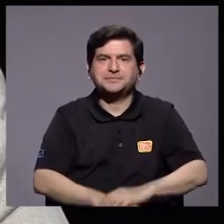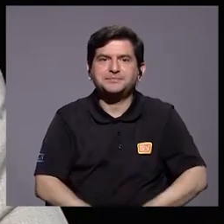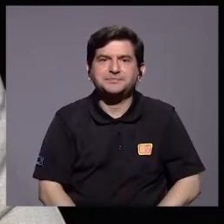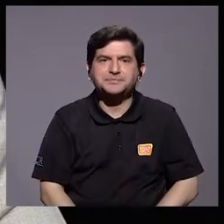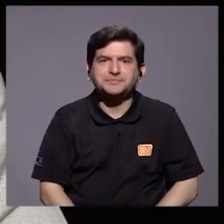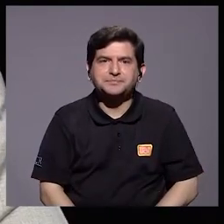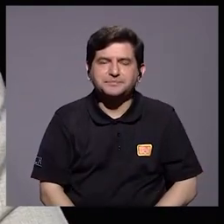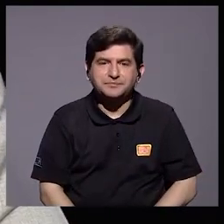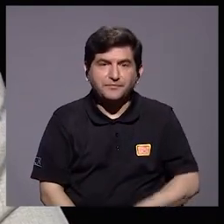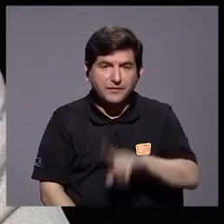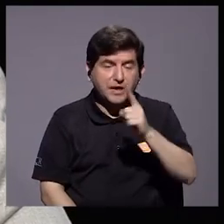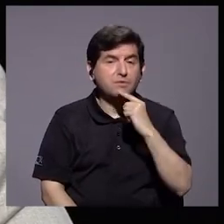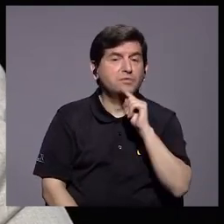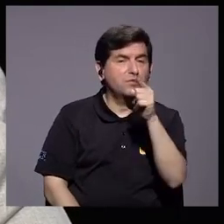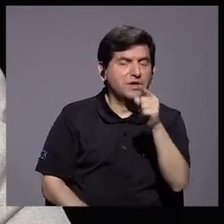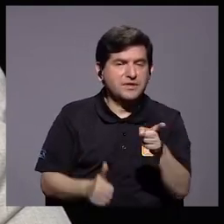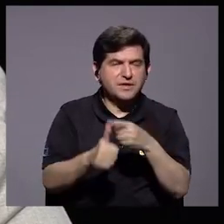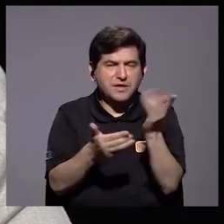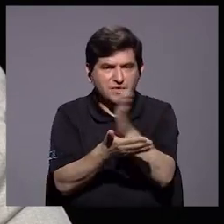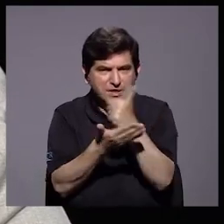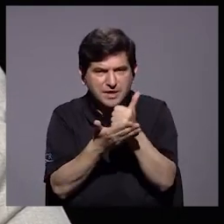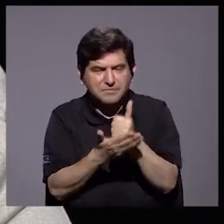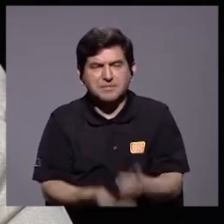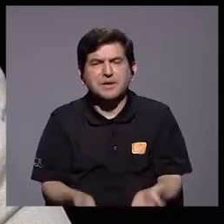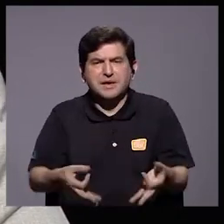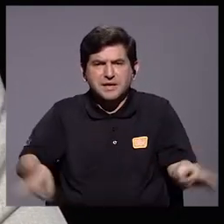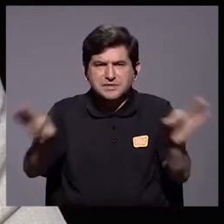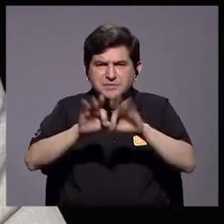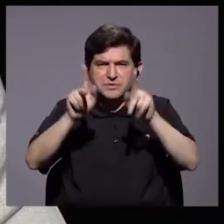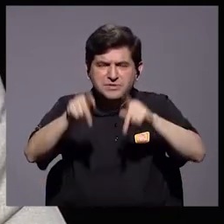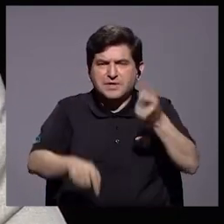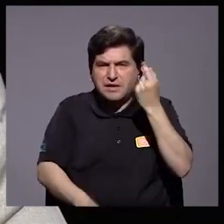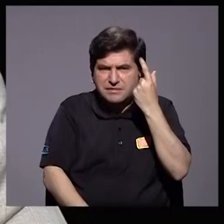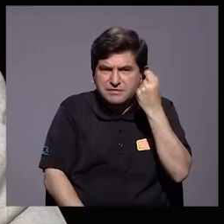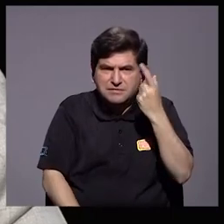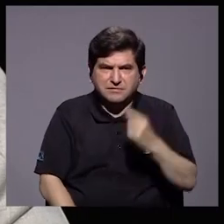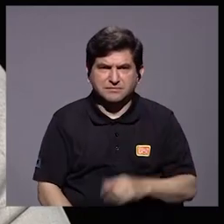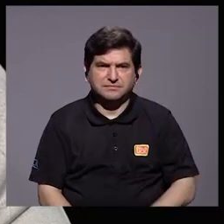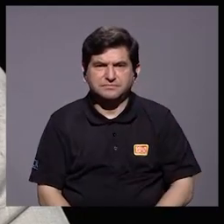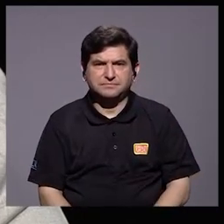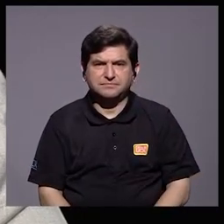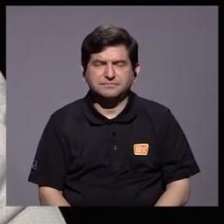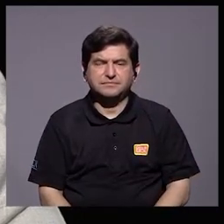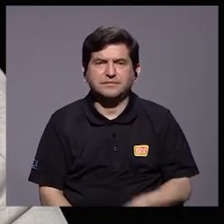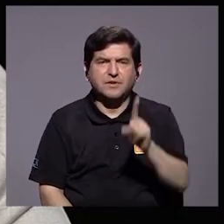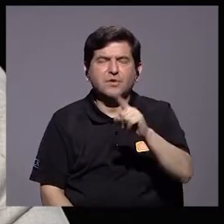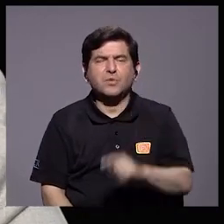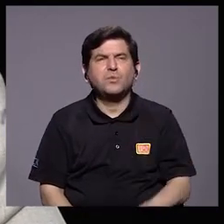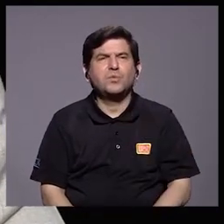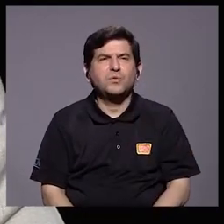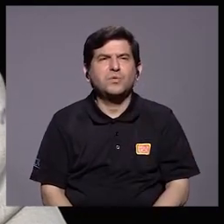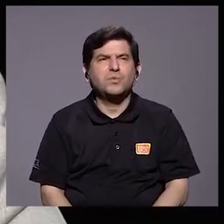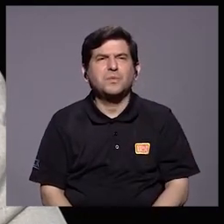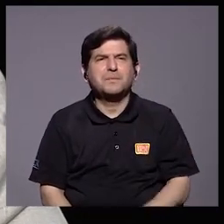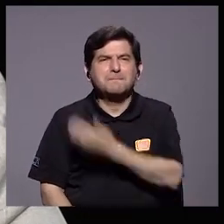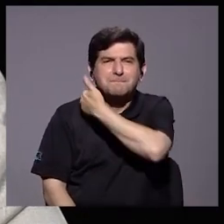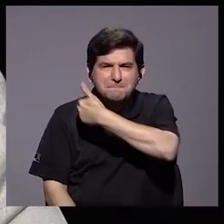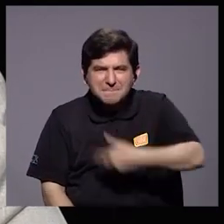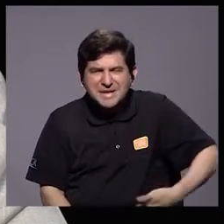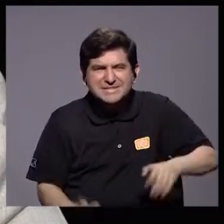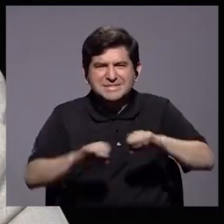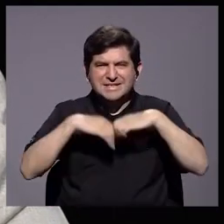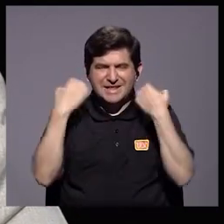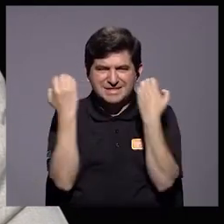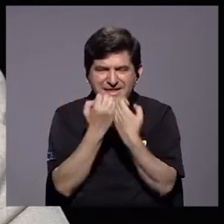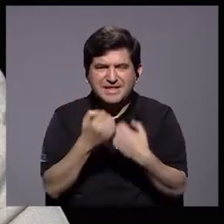a uno que usted mencionaba el primer bloque que merece la pena que la gente lo entienda un dirigente o más bien presidente de un equipo de